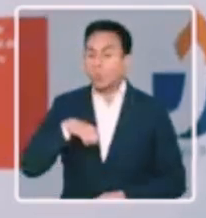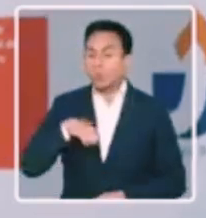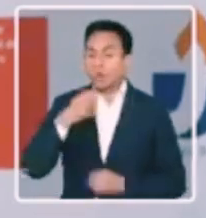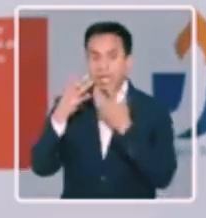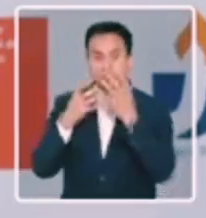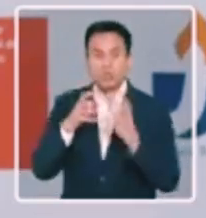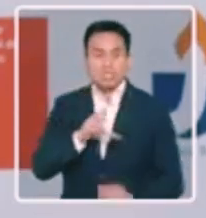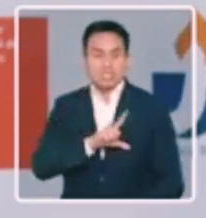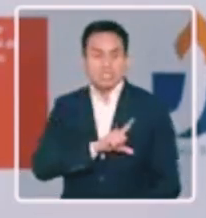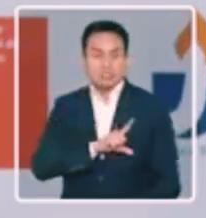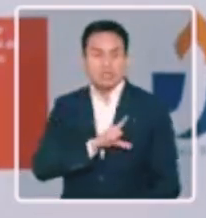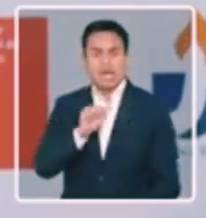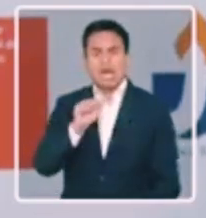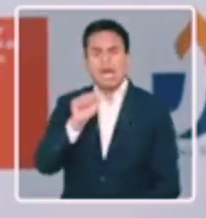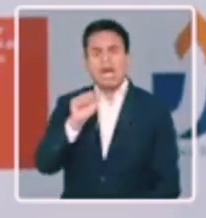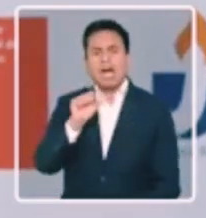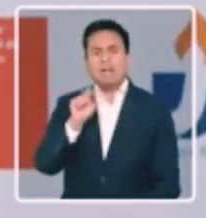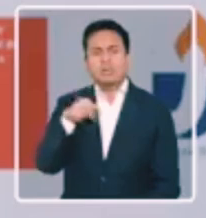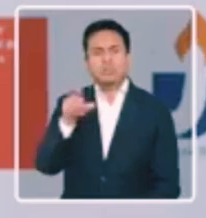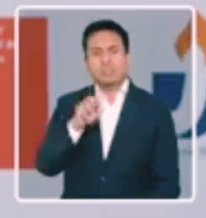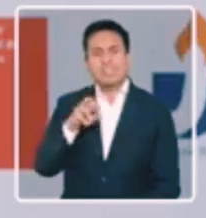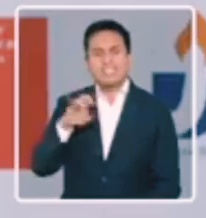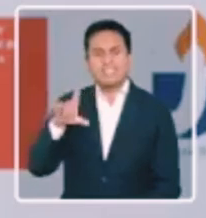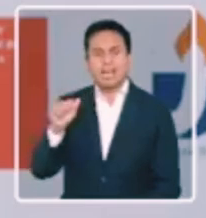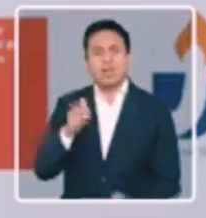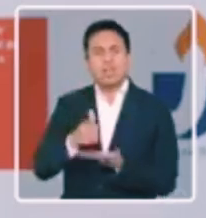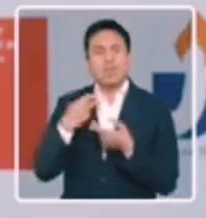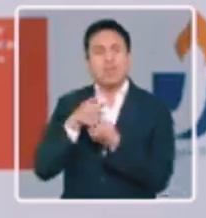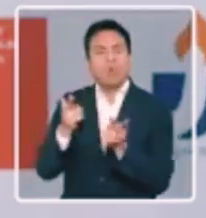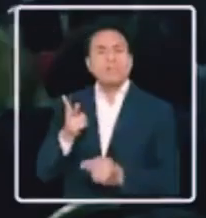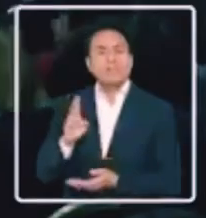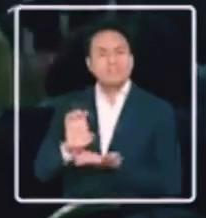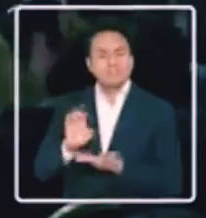gritos de los liceos El grito del alonsoa un Liceo público un colegio